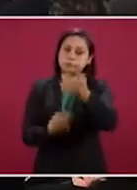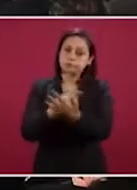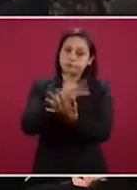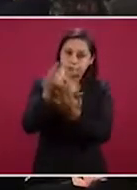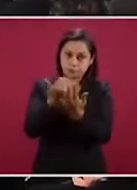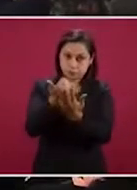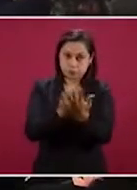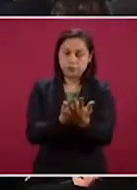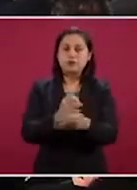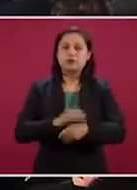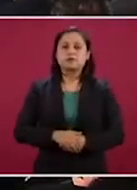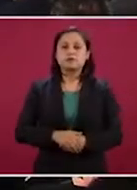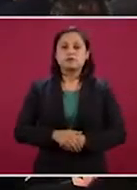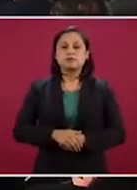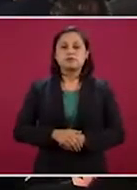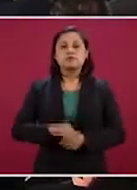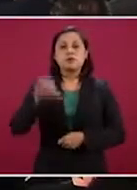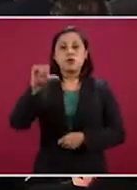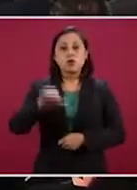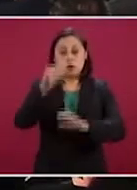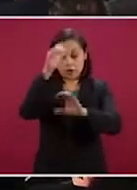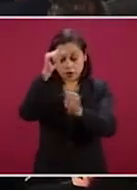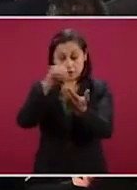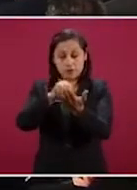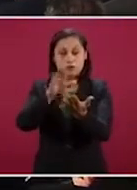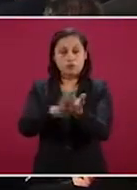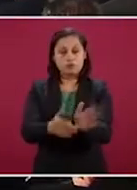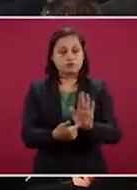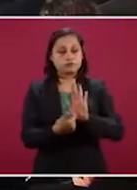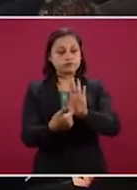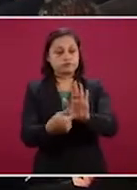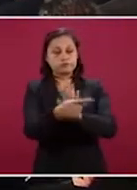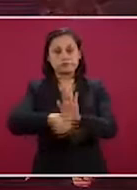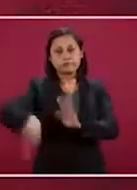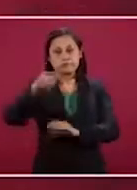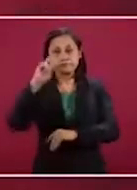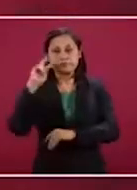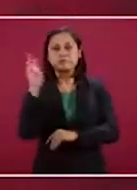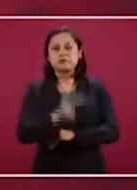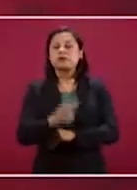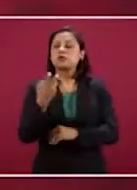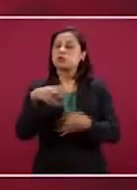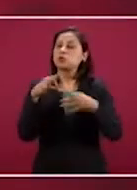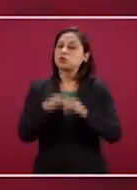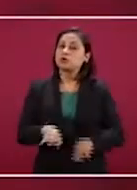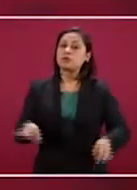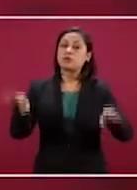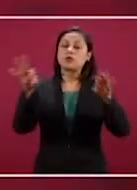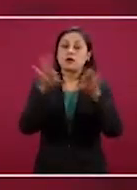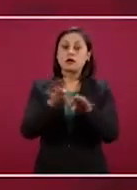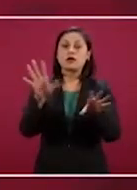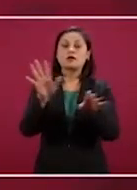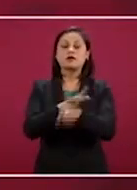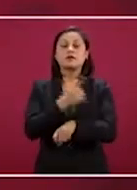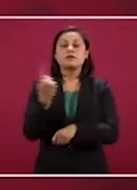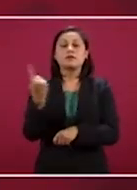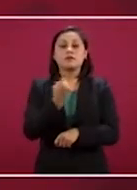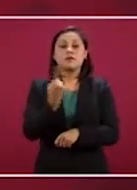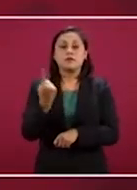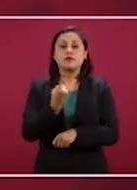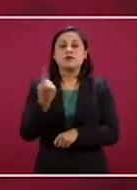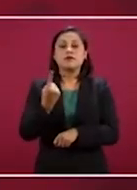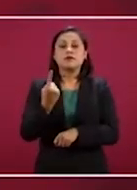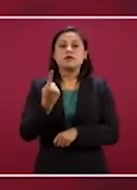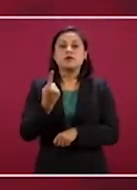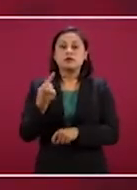Y el acuerdo que hoy anunciamos es sin duda un paso importantísimo. El resultado es del